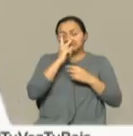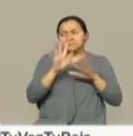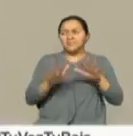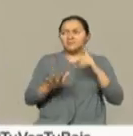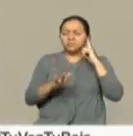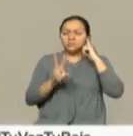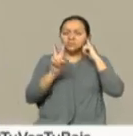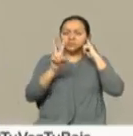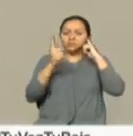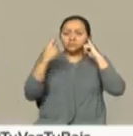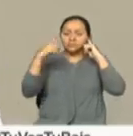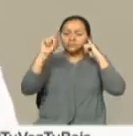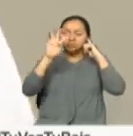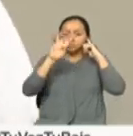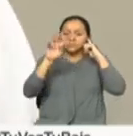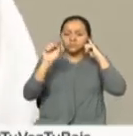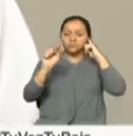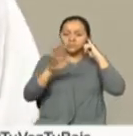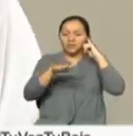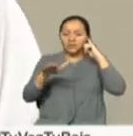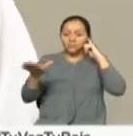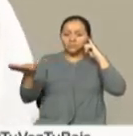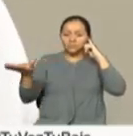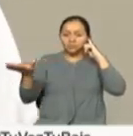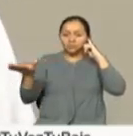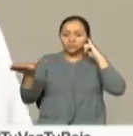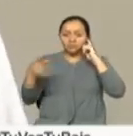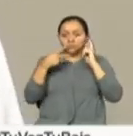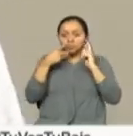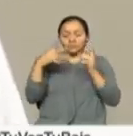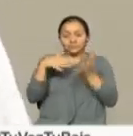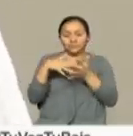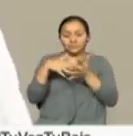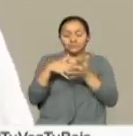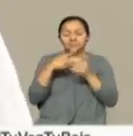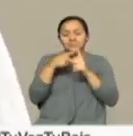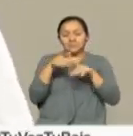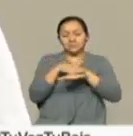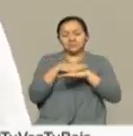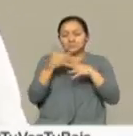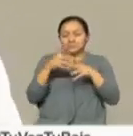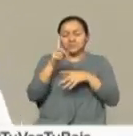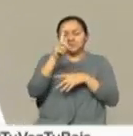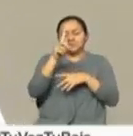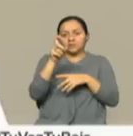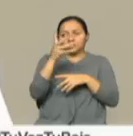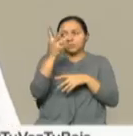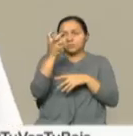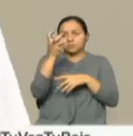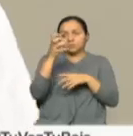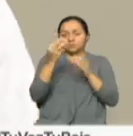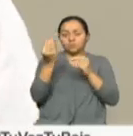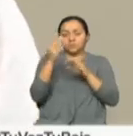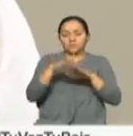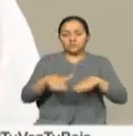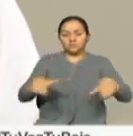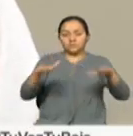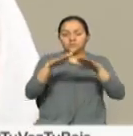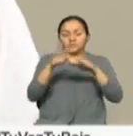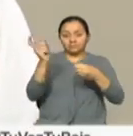aproximadamente 2.400.000 estudiantes en el sistema fiscal. Lo que nos daba un promedio de 114 chicos por escuela,